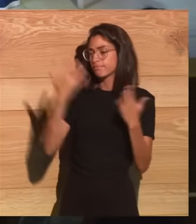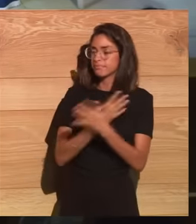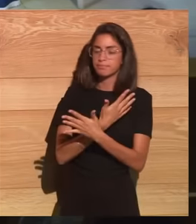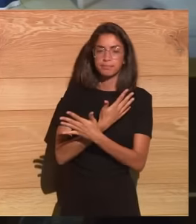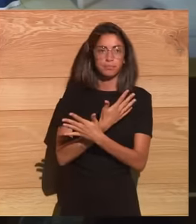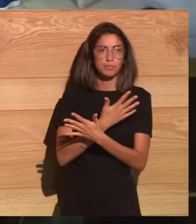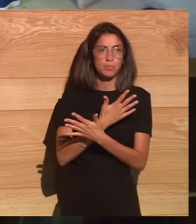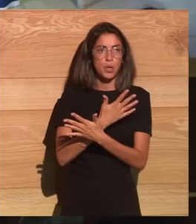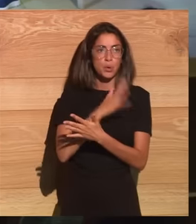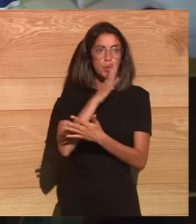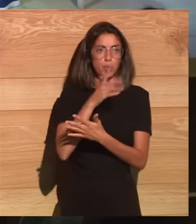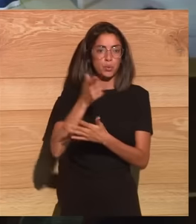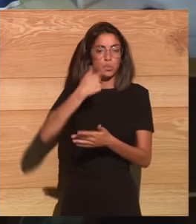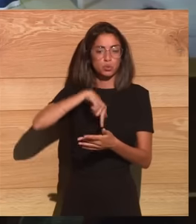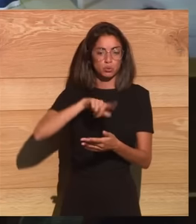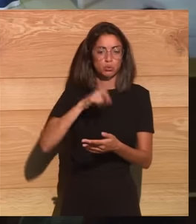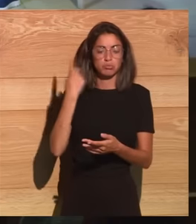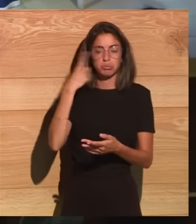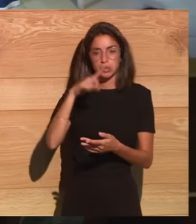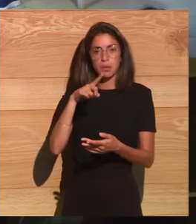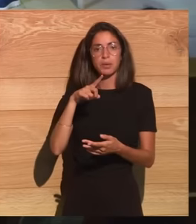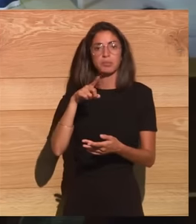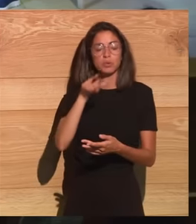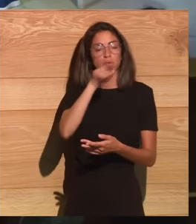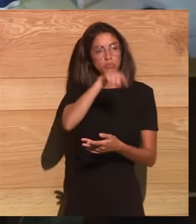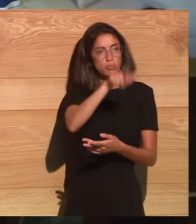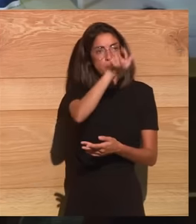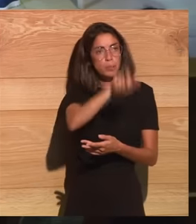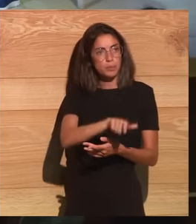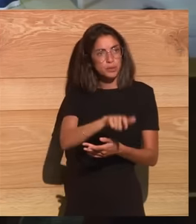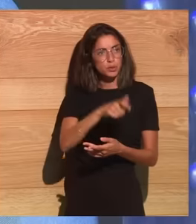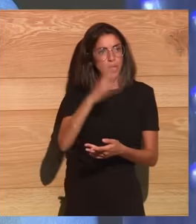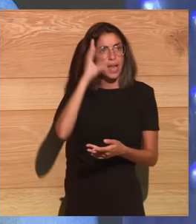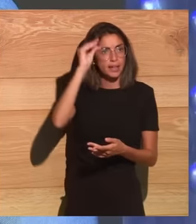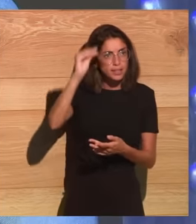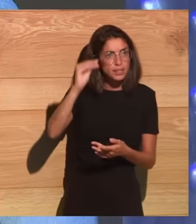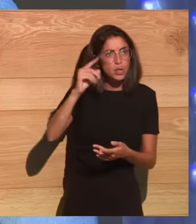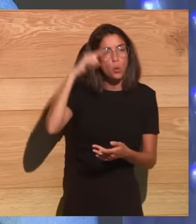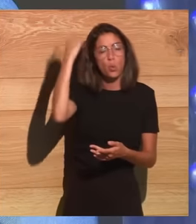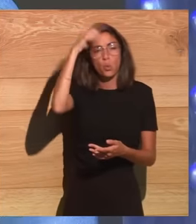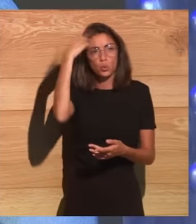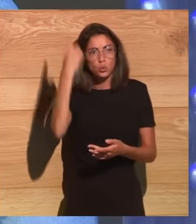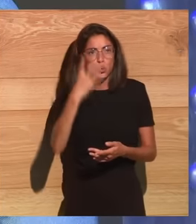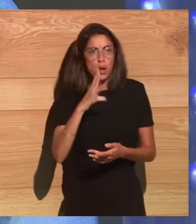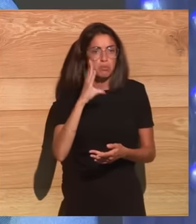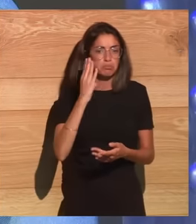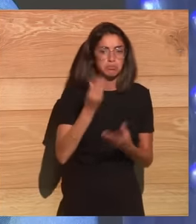Porque sabemos que eres una persona muy inteligente, con una cultura apabullante.